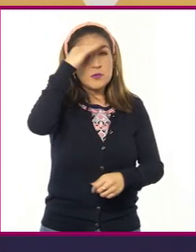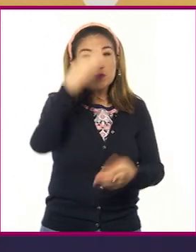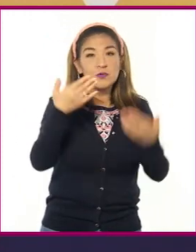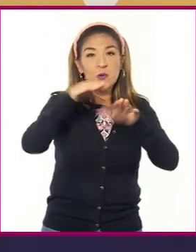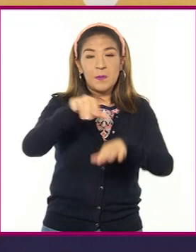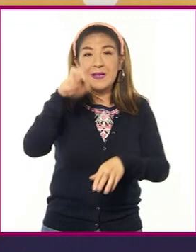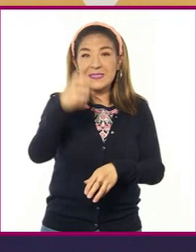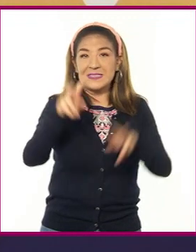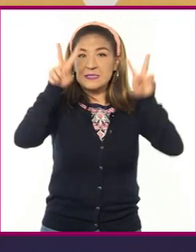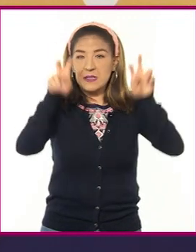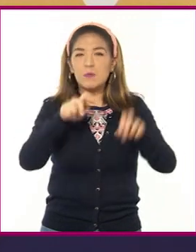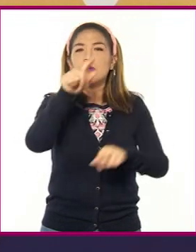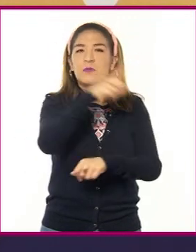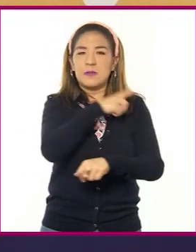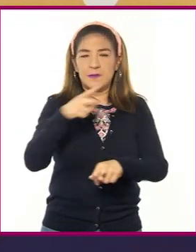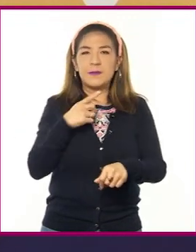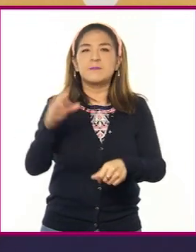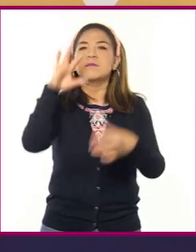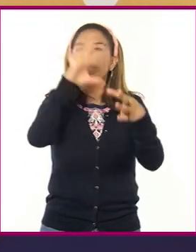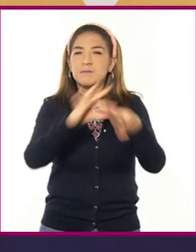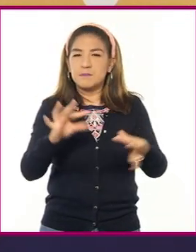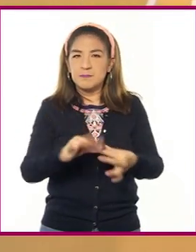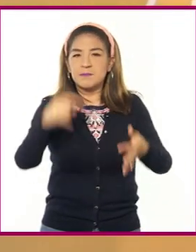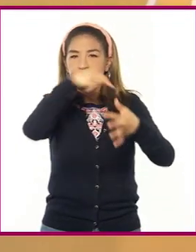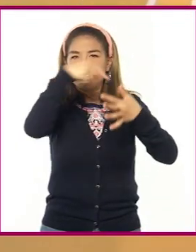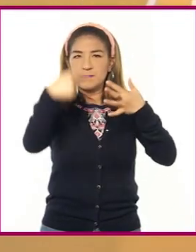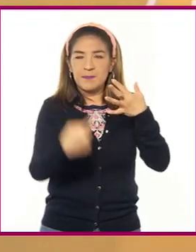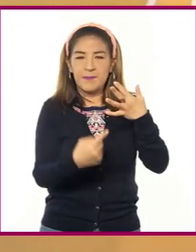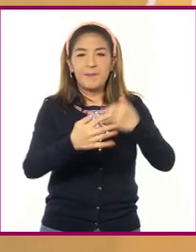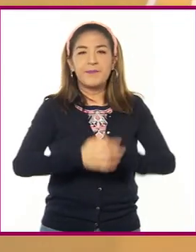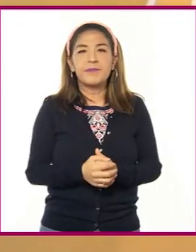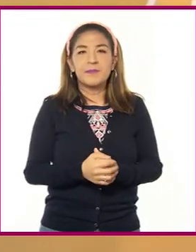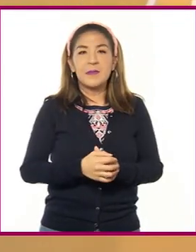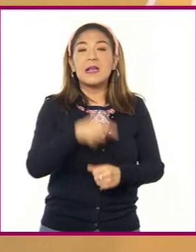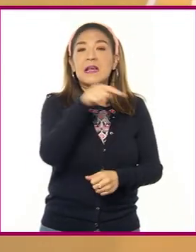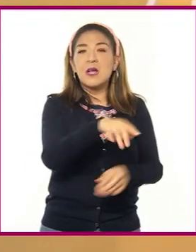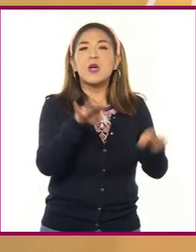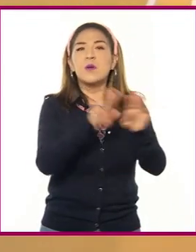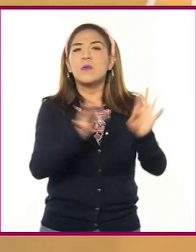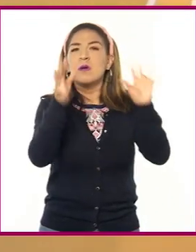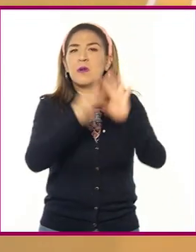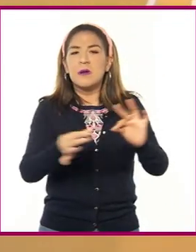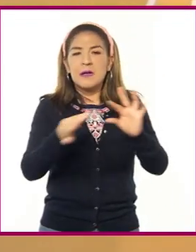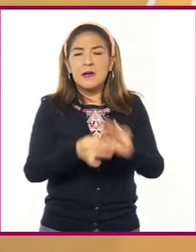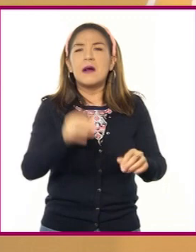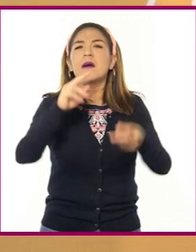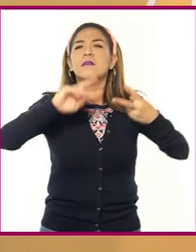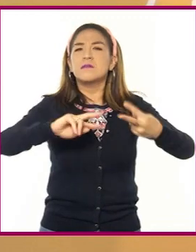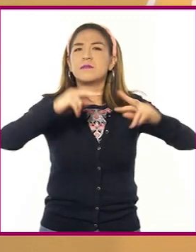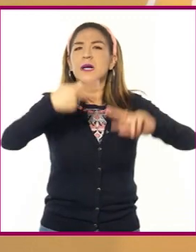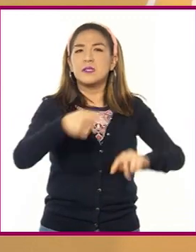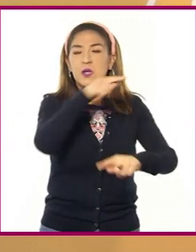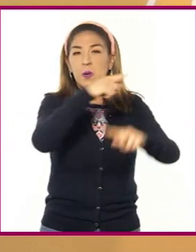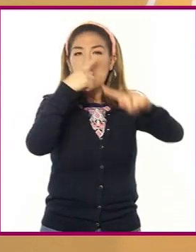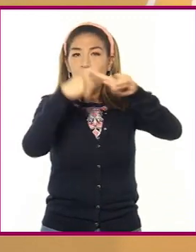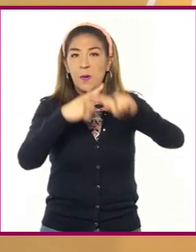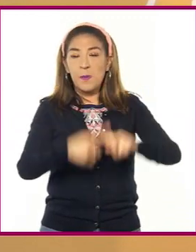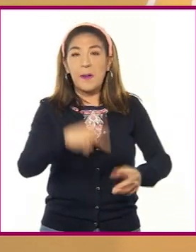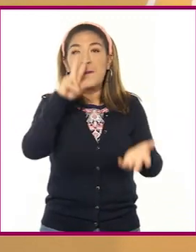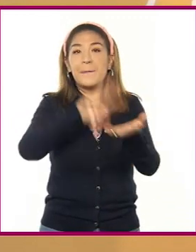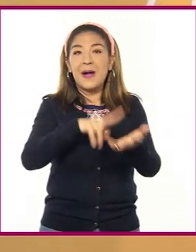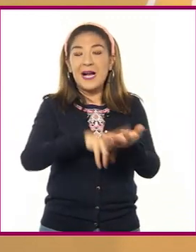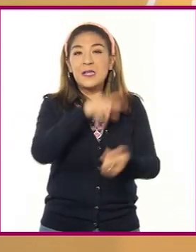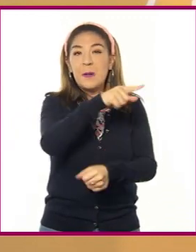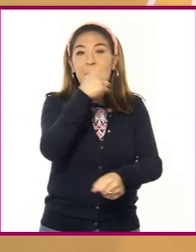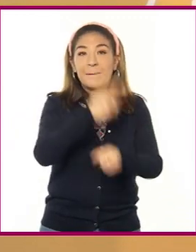respecto, apliquemos ambos procedimientos. En toda proporción inversa, al multiplicar los valores de la primera